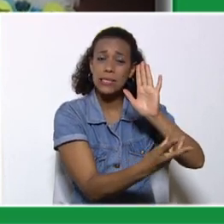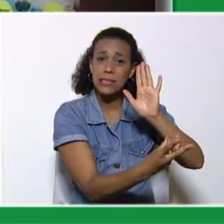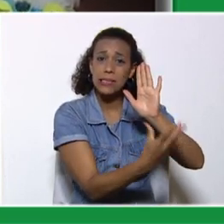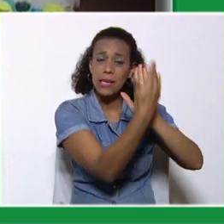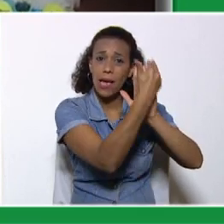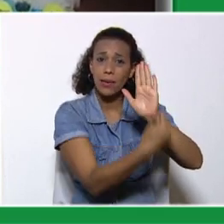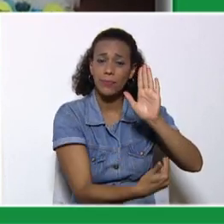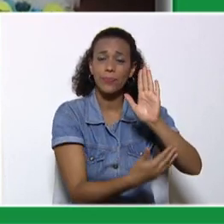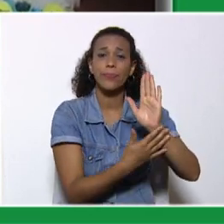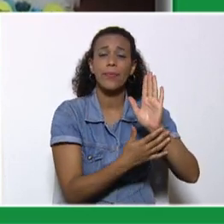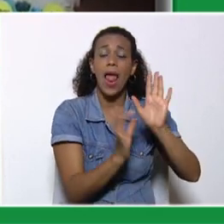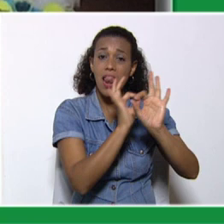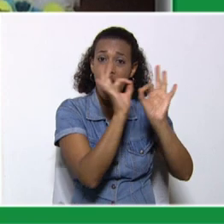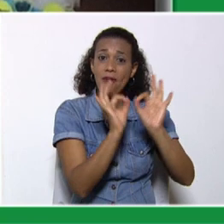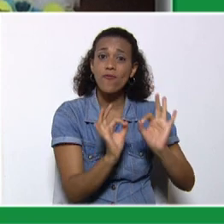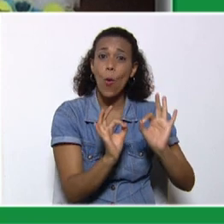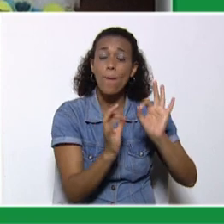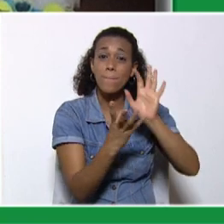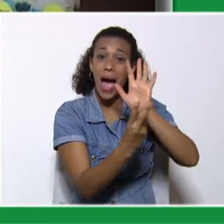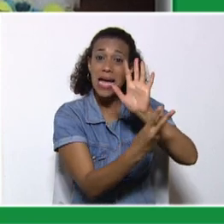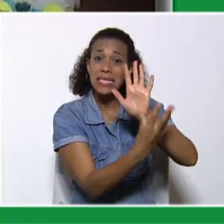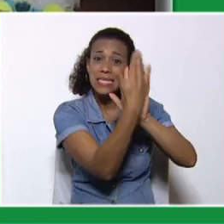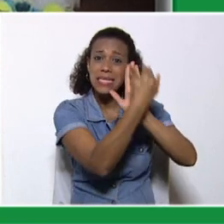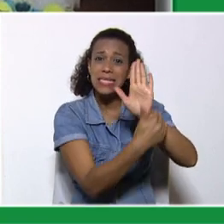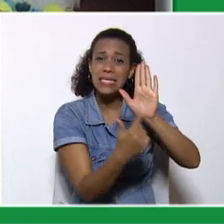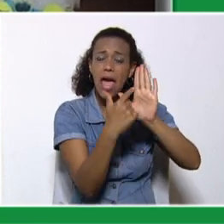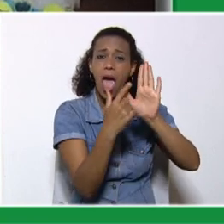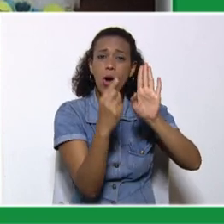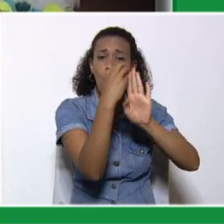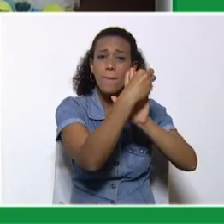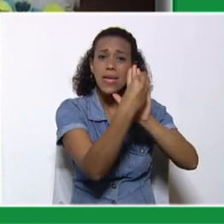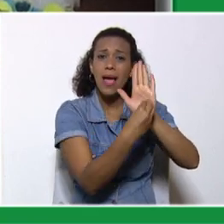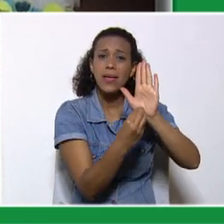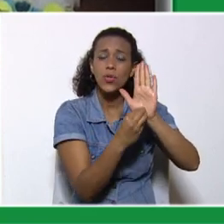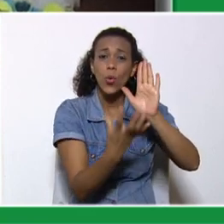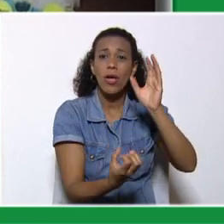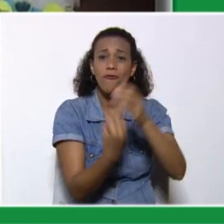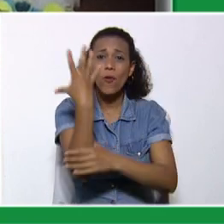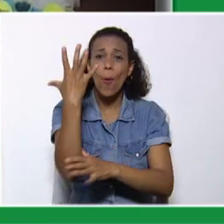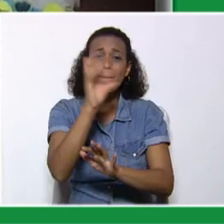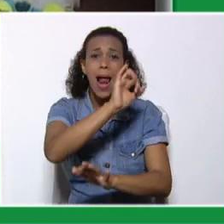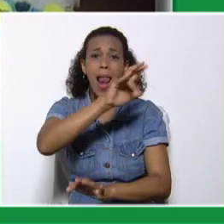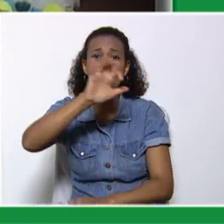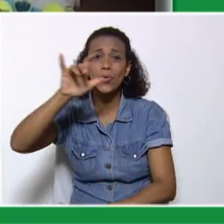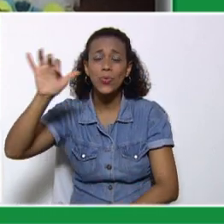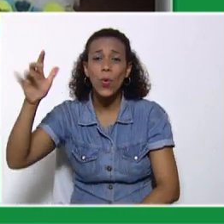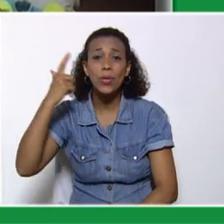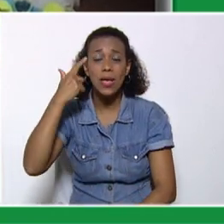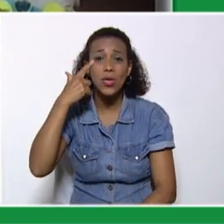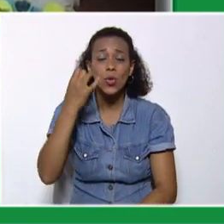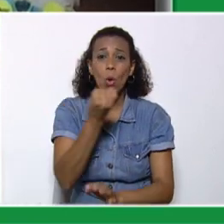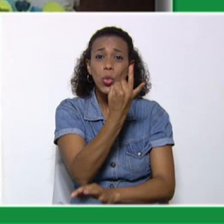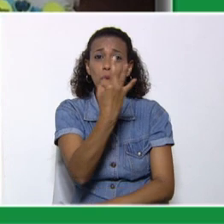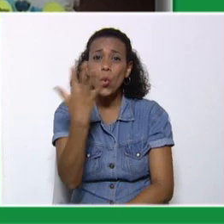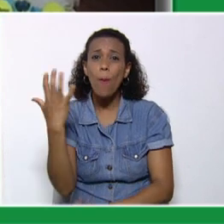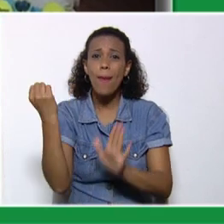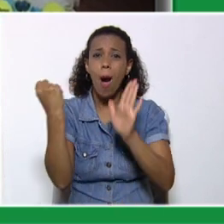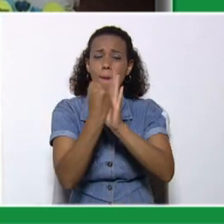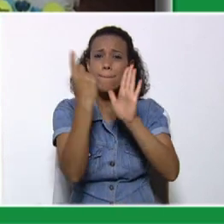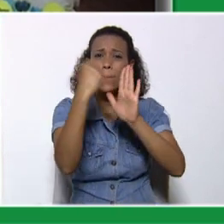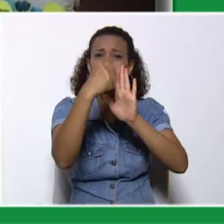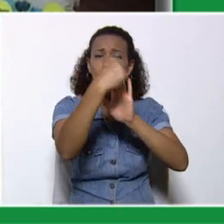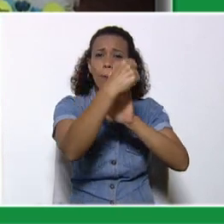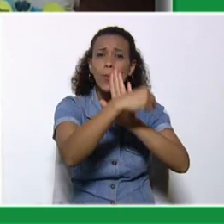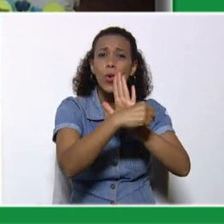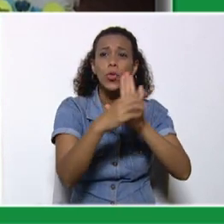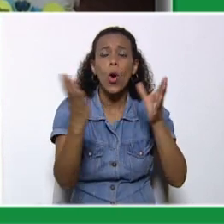y 6. De estos 6 puntos se generan las combinaciones que forman las letras, números y signos de puntuación